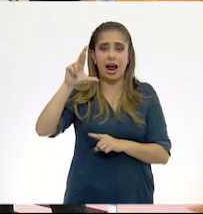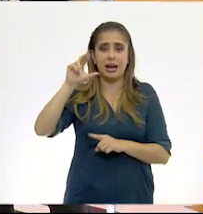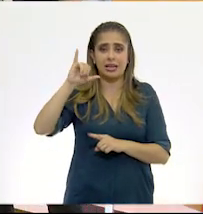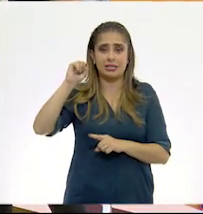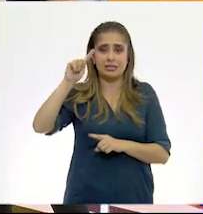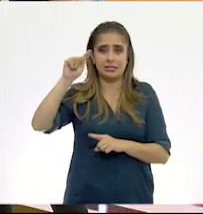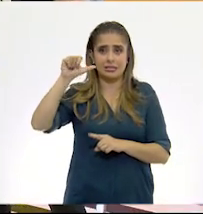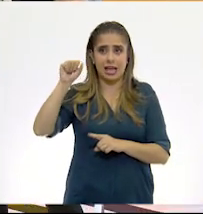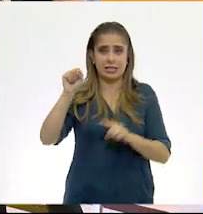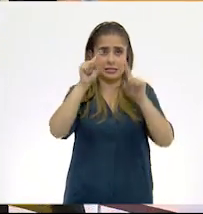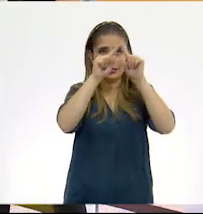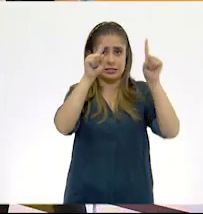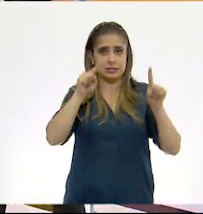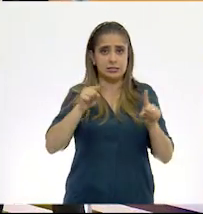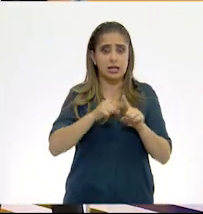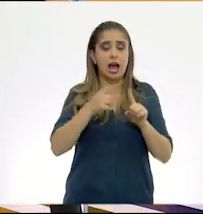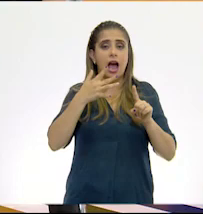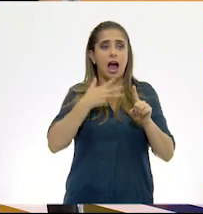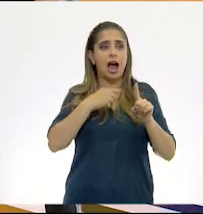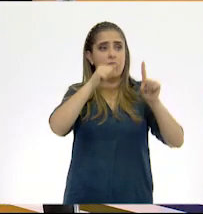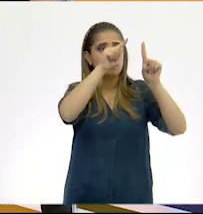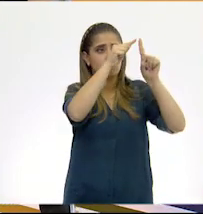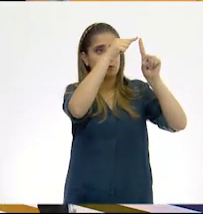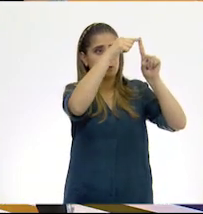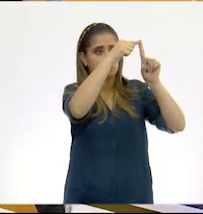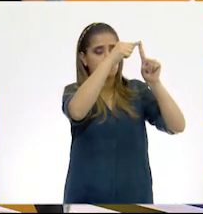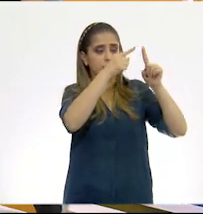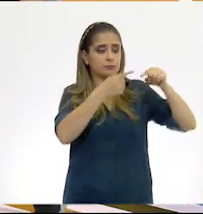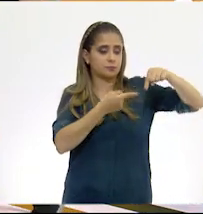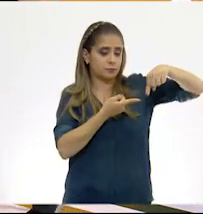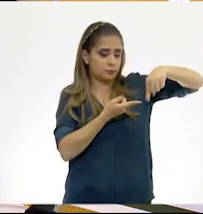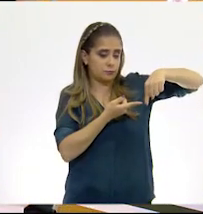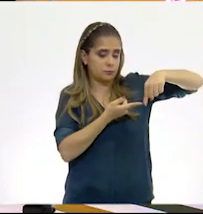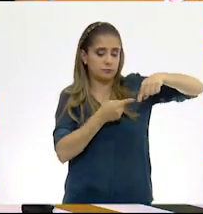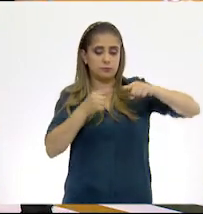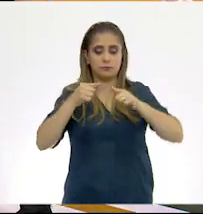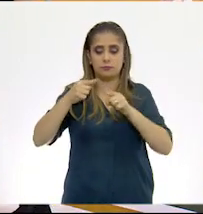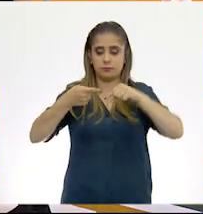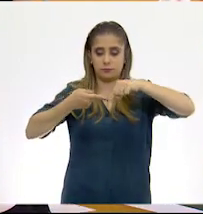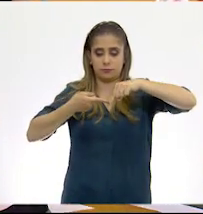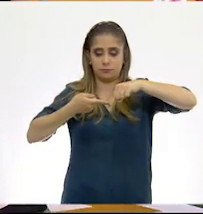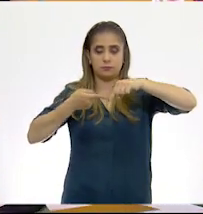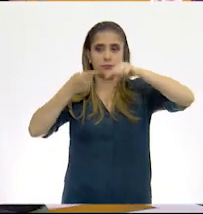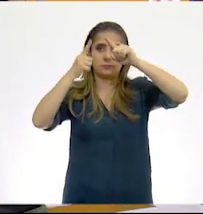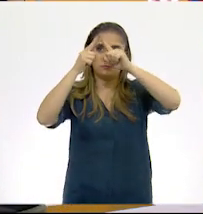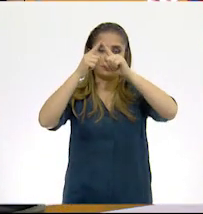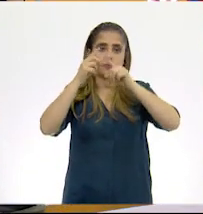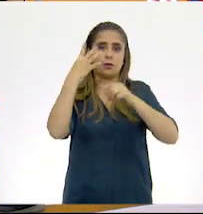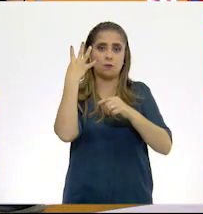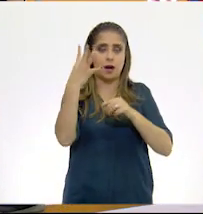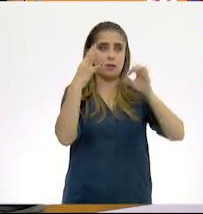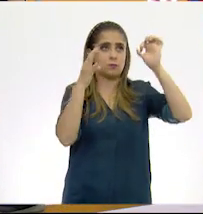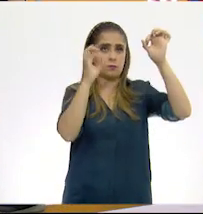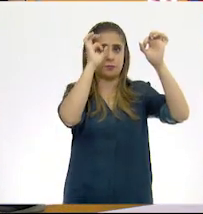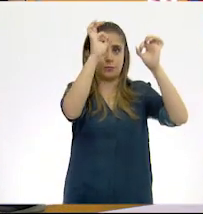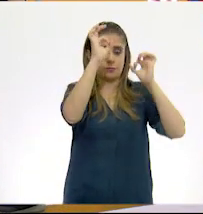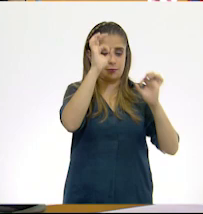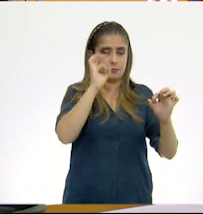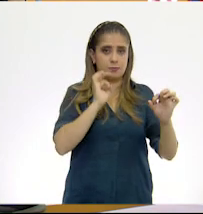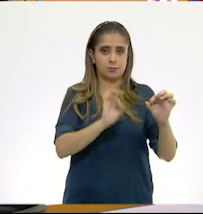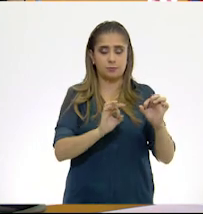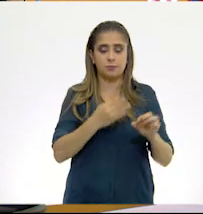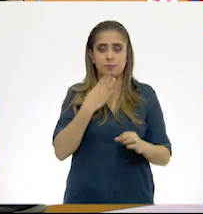vértices? También tiene cuatro vértices. Muy bien, tiene cuatro. Uno, dos, tres, cuatro. Muy bien.